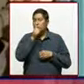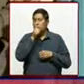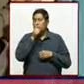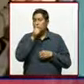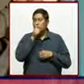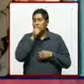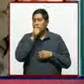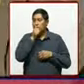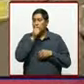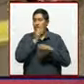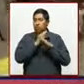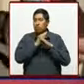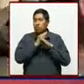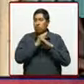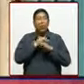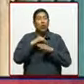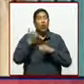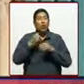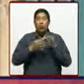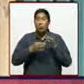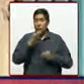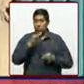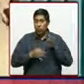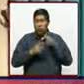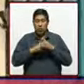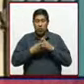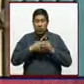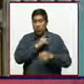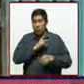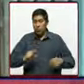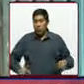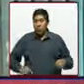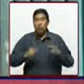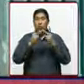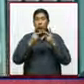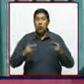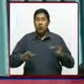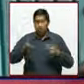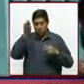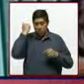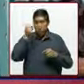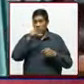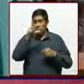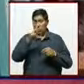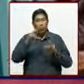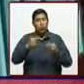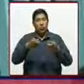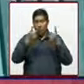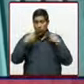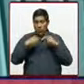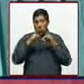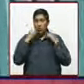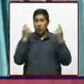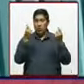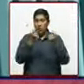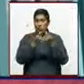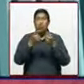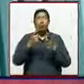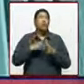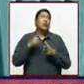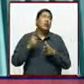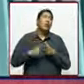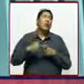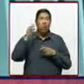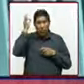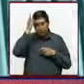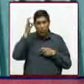silencio. Sin embargo, tiene otro proceso que le inició la gobernación de Potosí y el pasado lunes no se presentó a declarar en ese departamento, por lo que